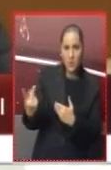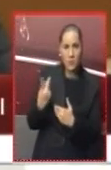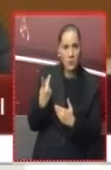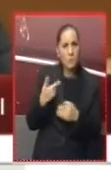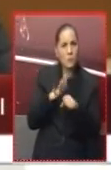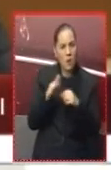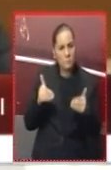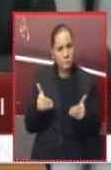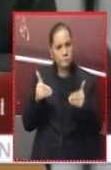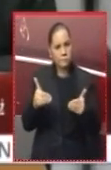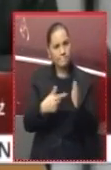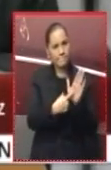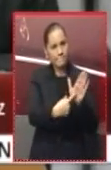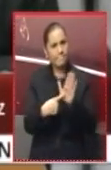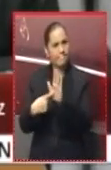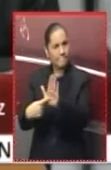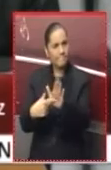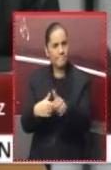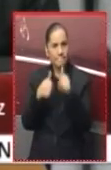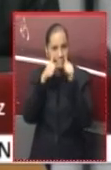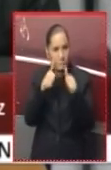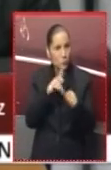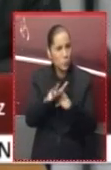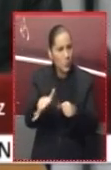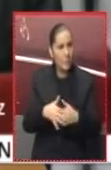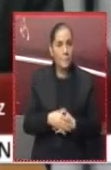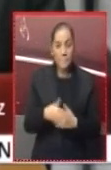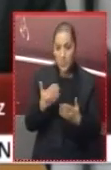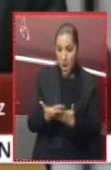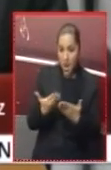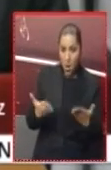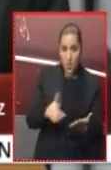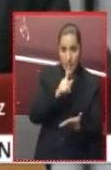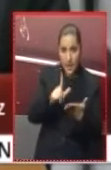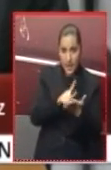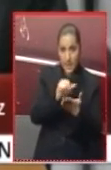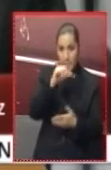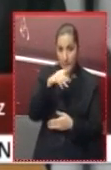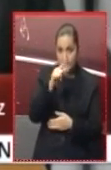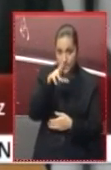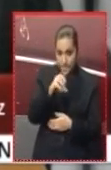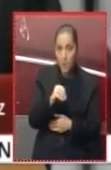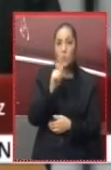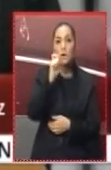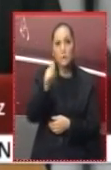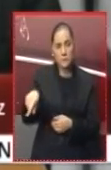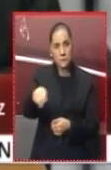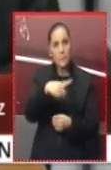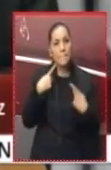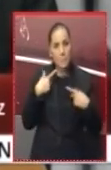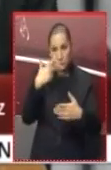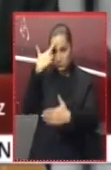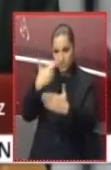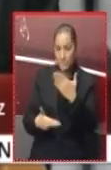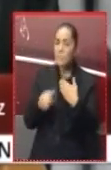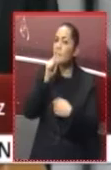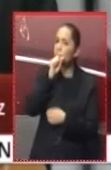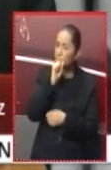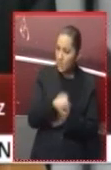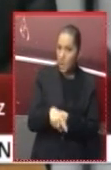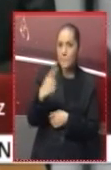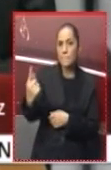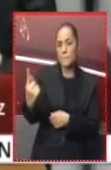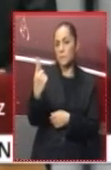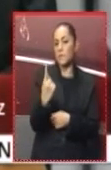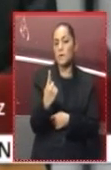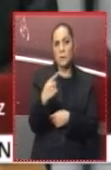amparo, igualmente, ya establece que las víctimas pueden ser parte o son parte en el juicio de amparo, ya no solamente para